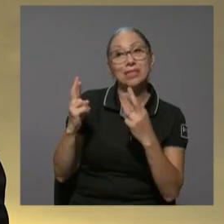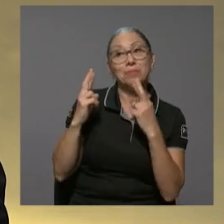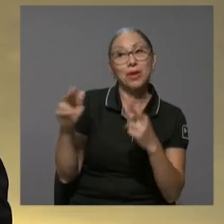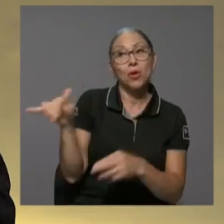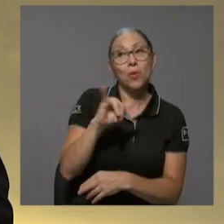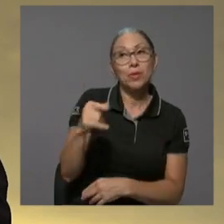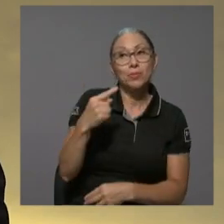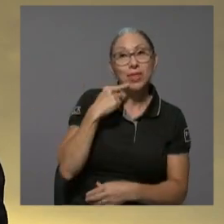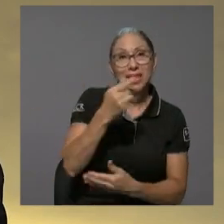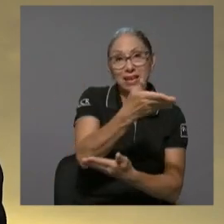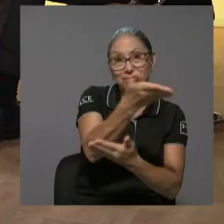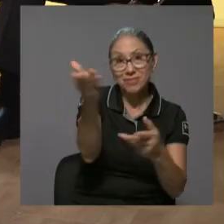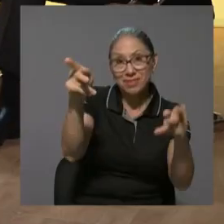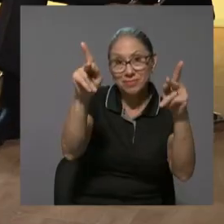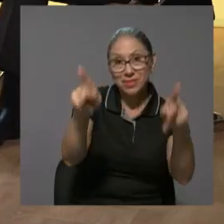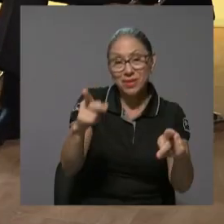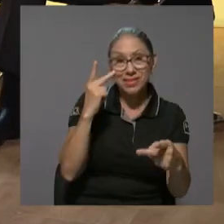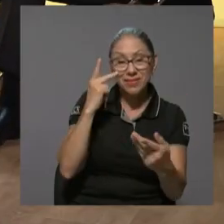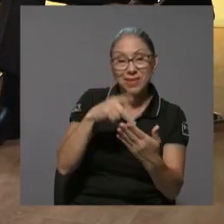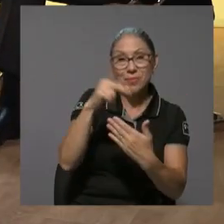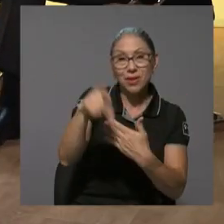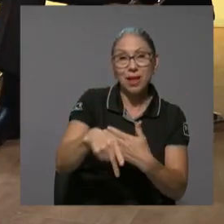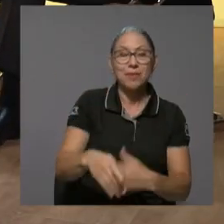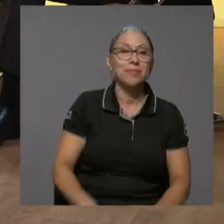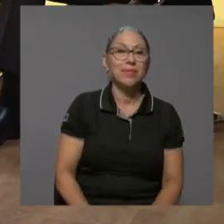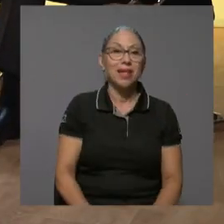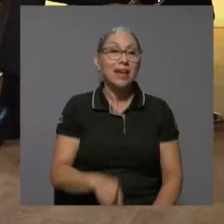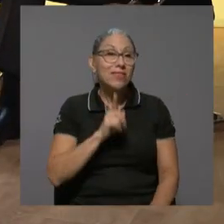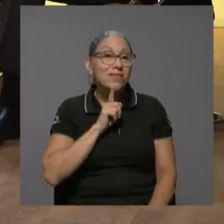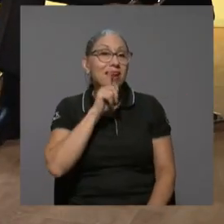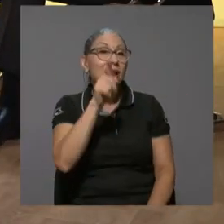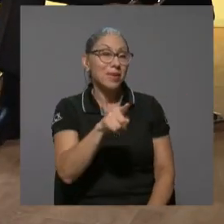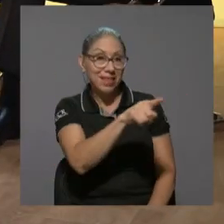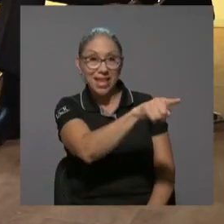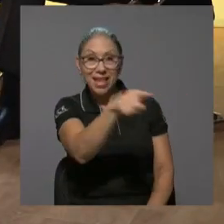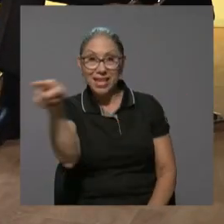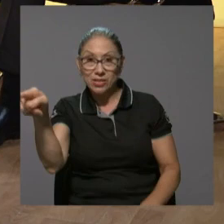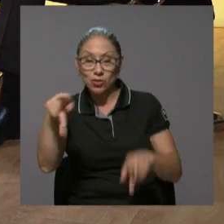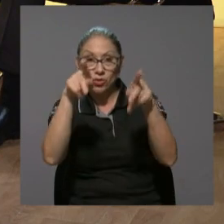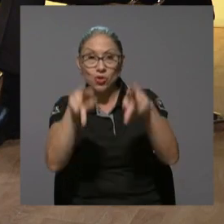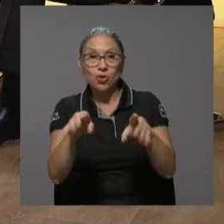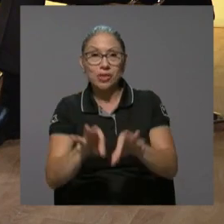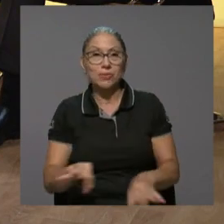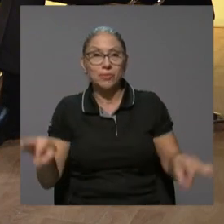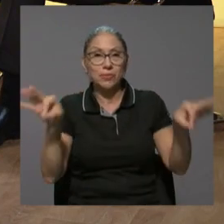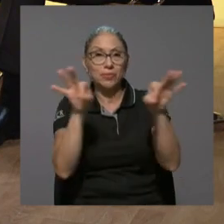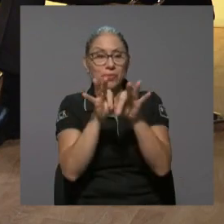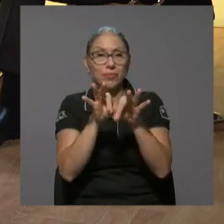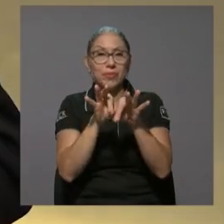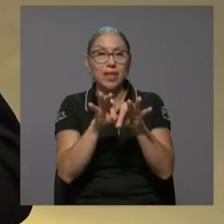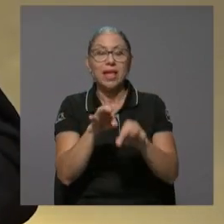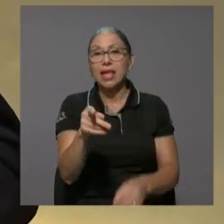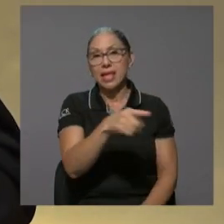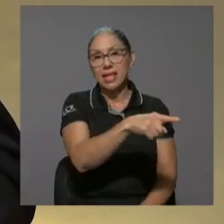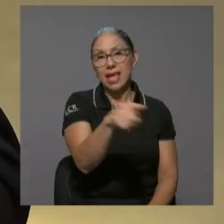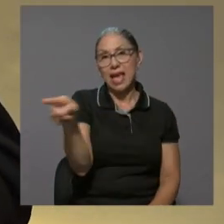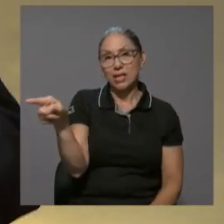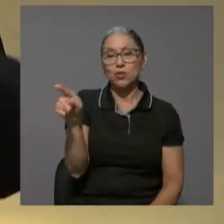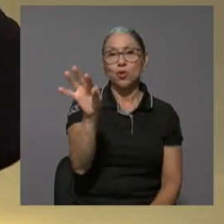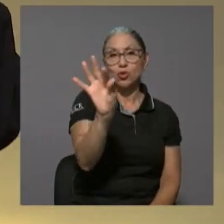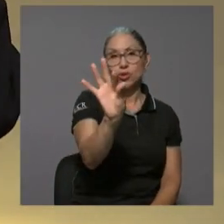nos ven y nos oyen. Esos son los que realmente cuentan, y a ellos además los invitamos a que